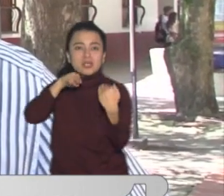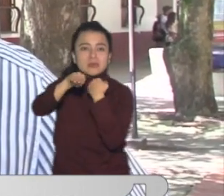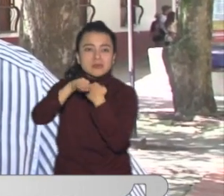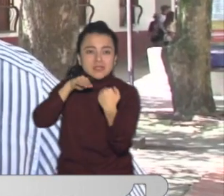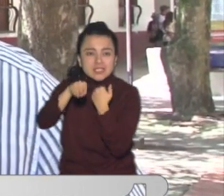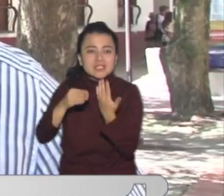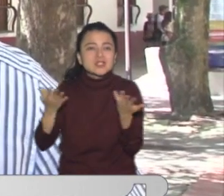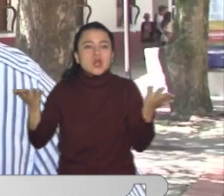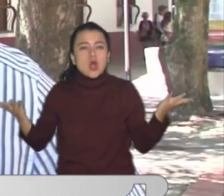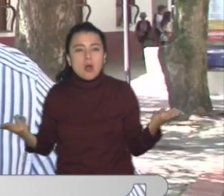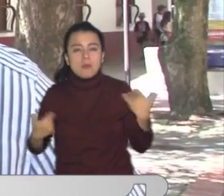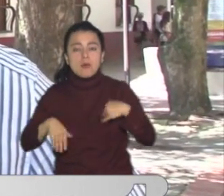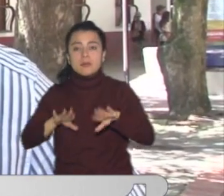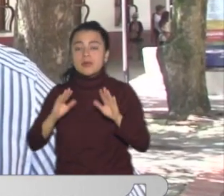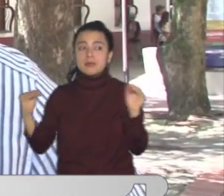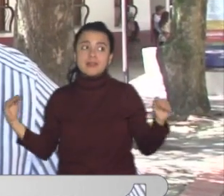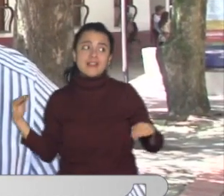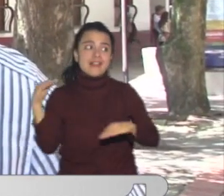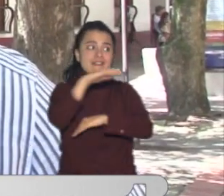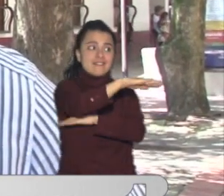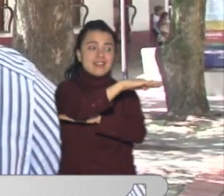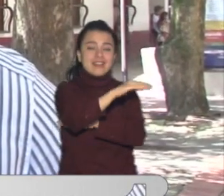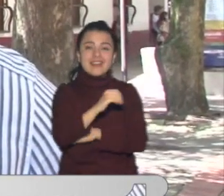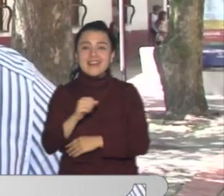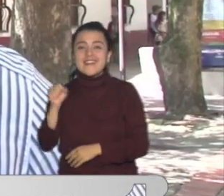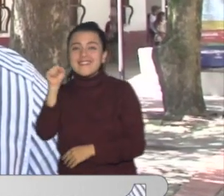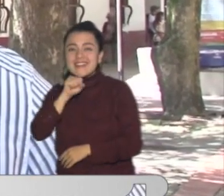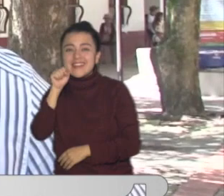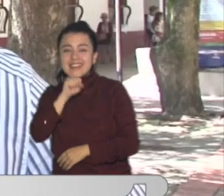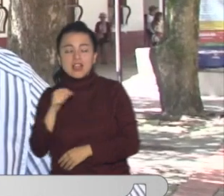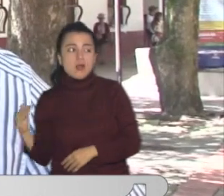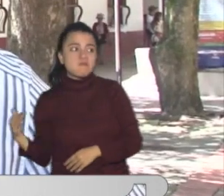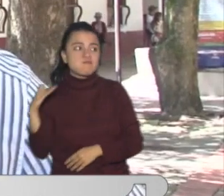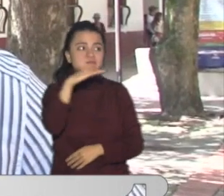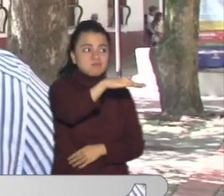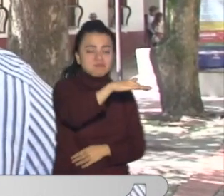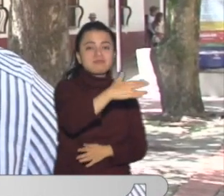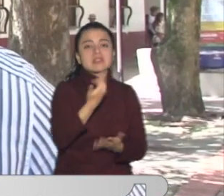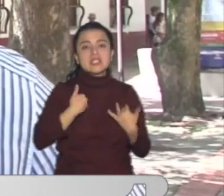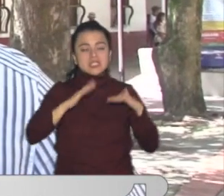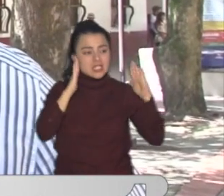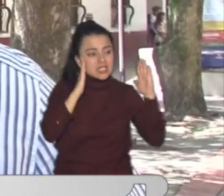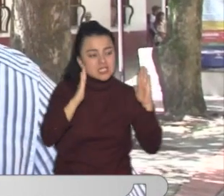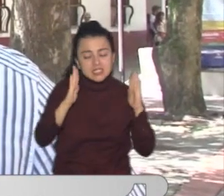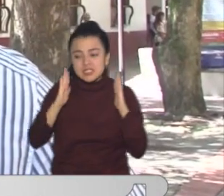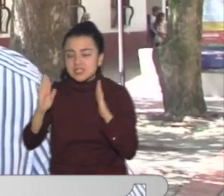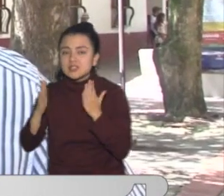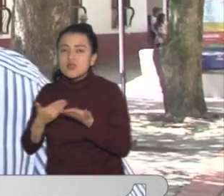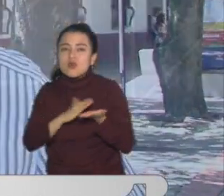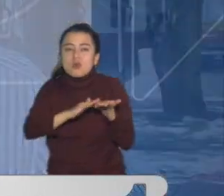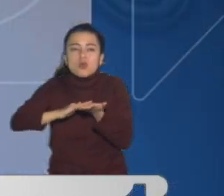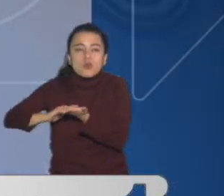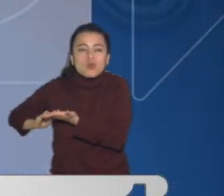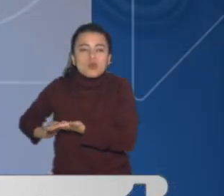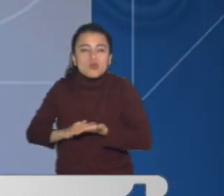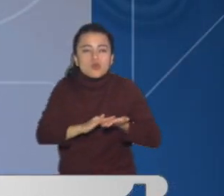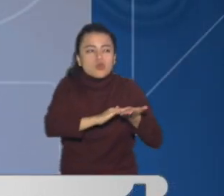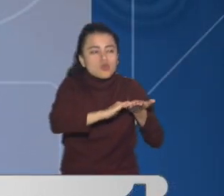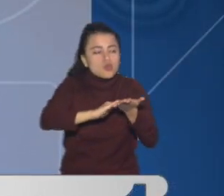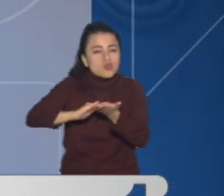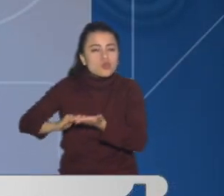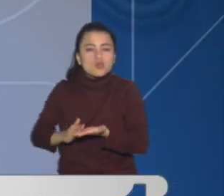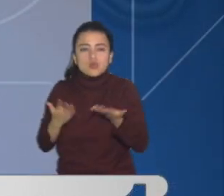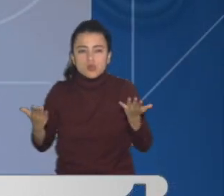son en la vía Barranca Bermeja. Ya se está atendiendo por parte de la concesionaria Ruta del Cacao la normalización de